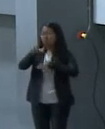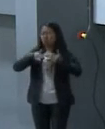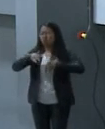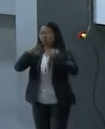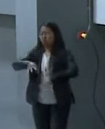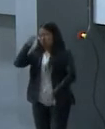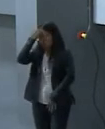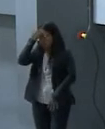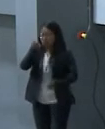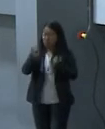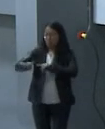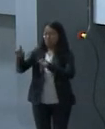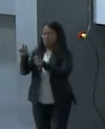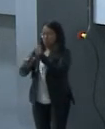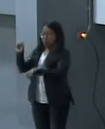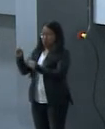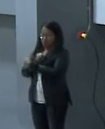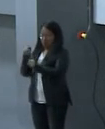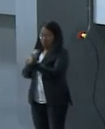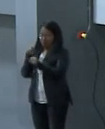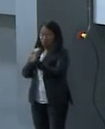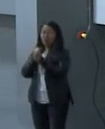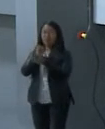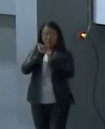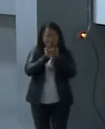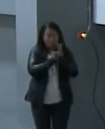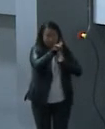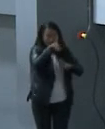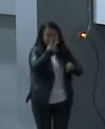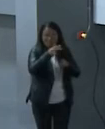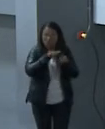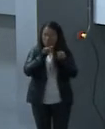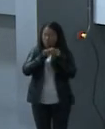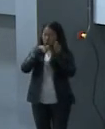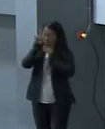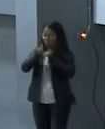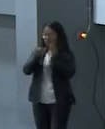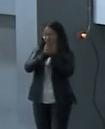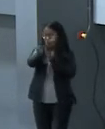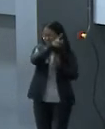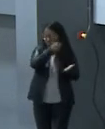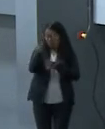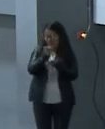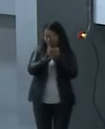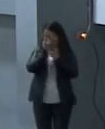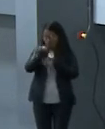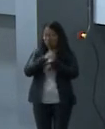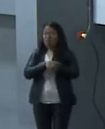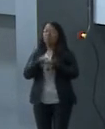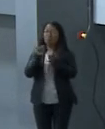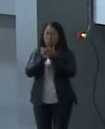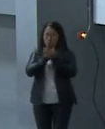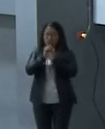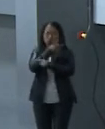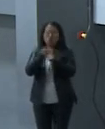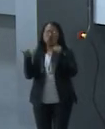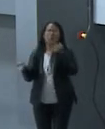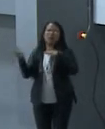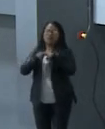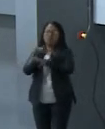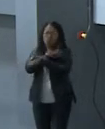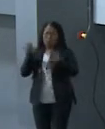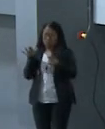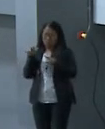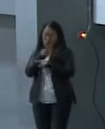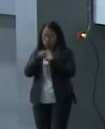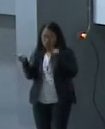y de trabajadores. Y por eso se habló, ese recurso tiene que concebir esos dos ítems. Y por eso hemos dicho, hablemos de 2 semanas nomás. ¿Sí? Hablamos